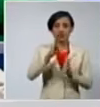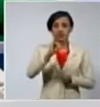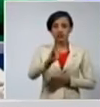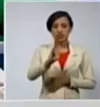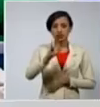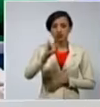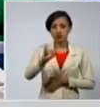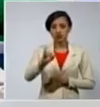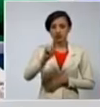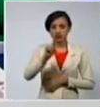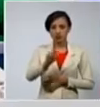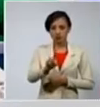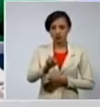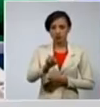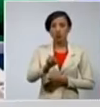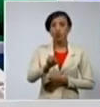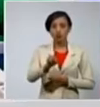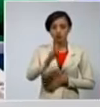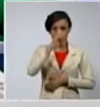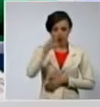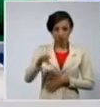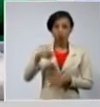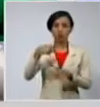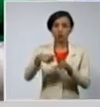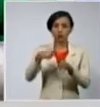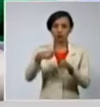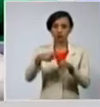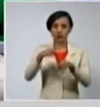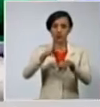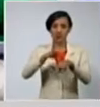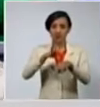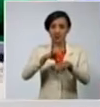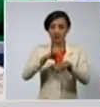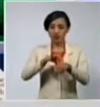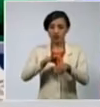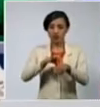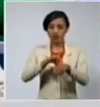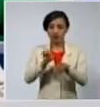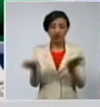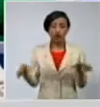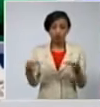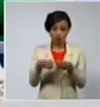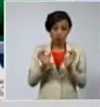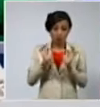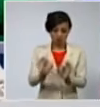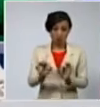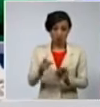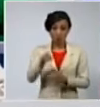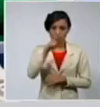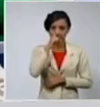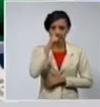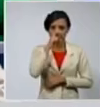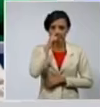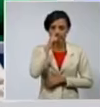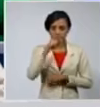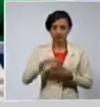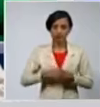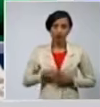5.661 confirmados con la enfermedad en este grupo de edad. Activos